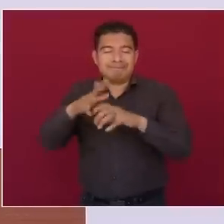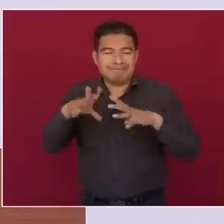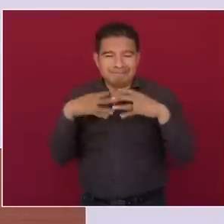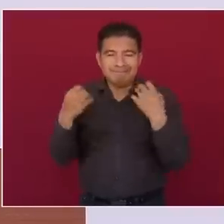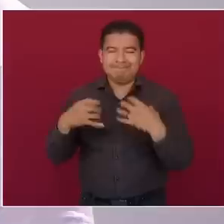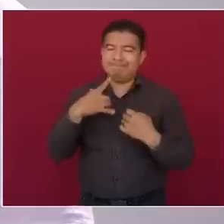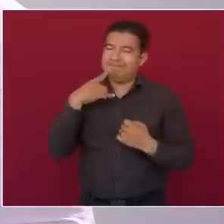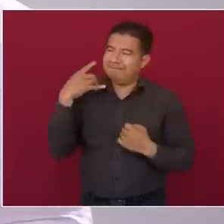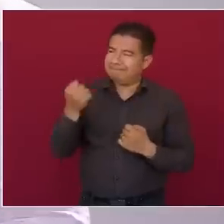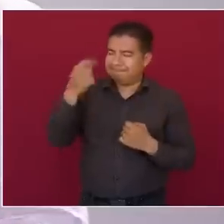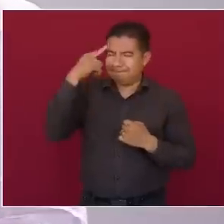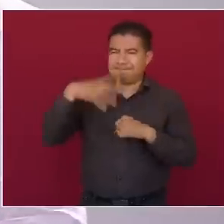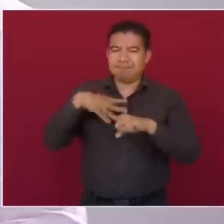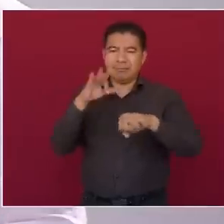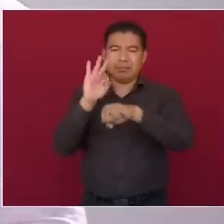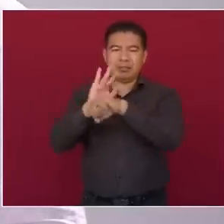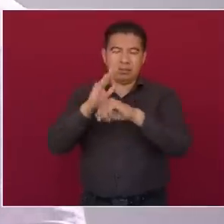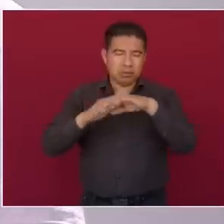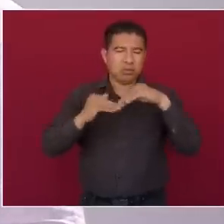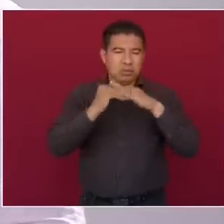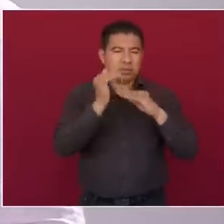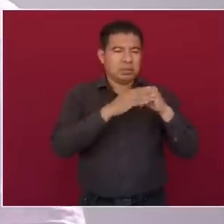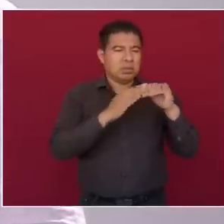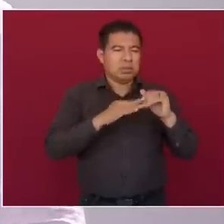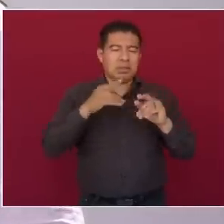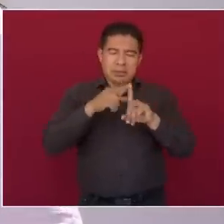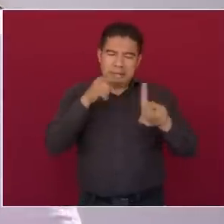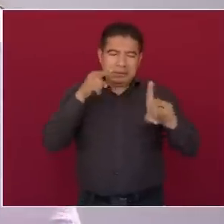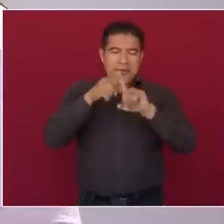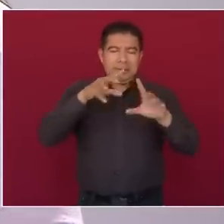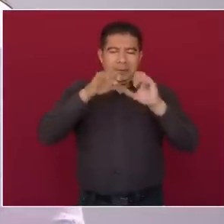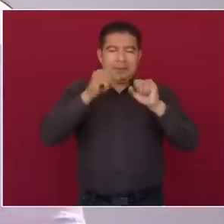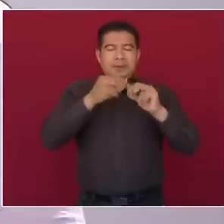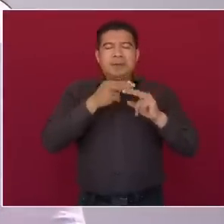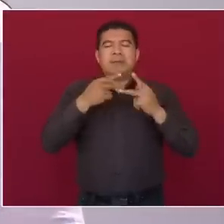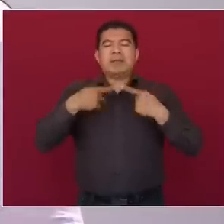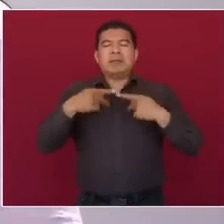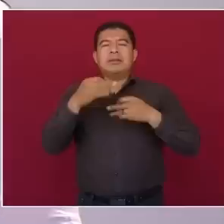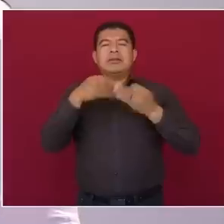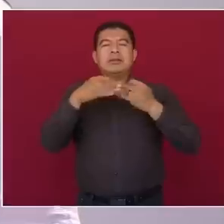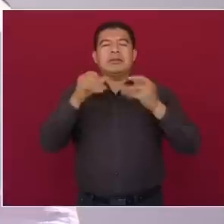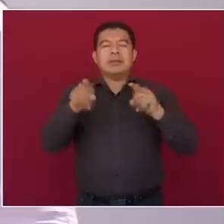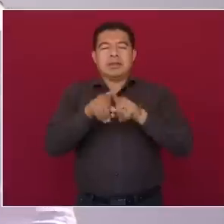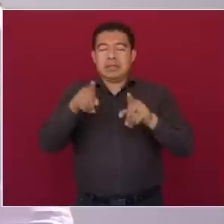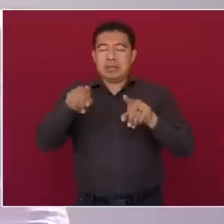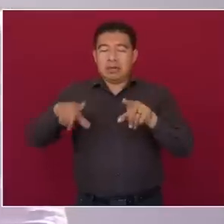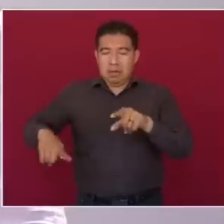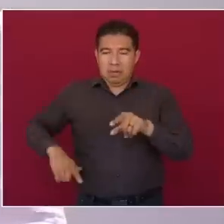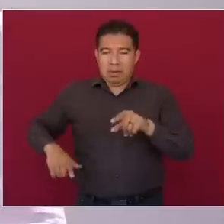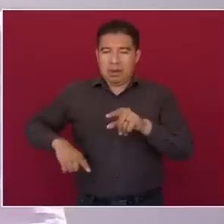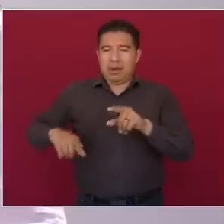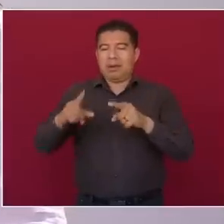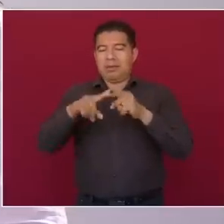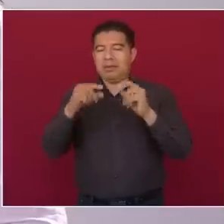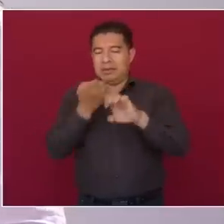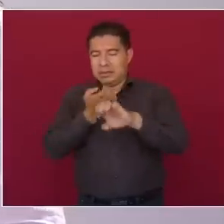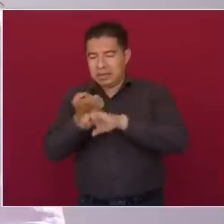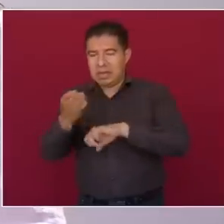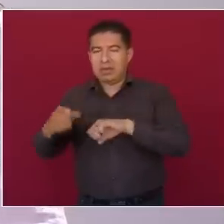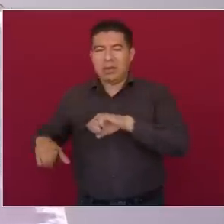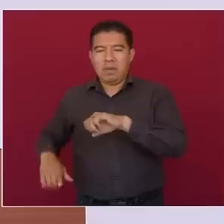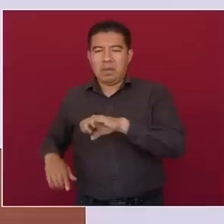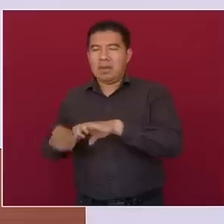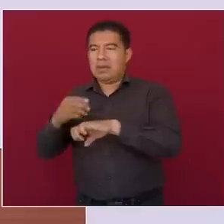cada día, a todas las instituciones del gobierno, del estado y del municipio por su apoyo invaluable y a